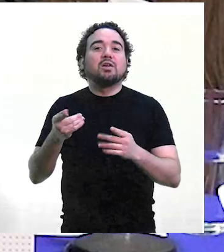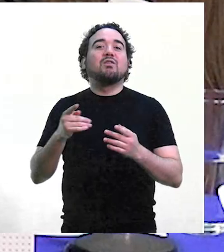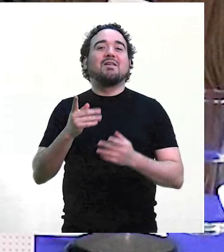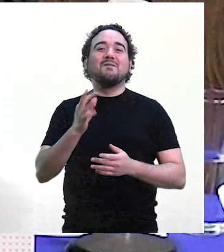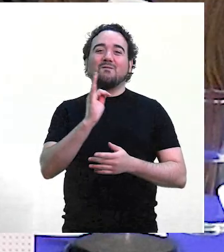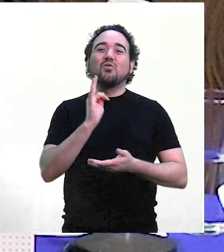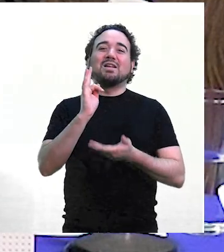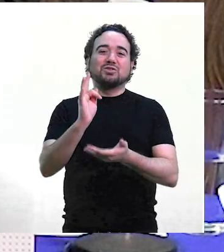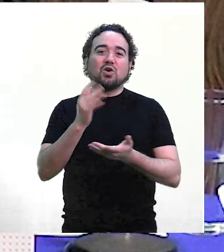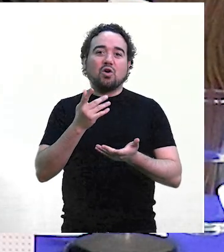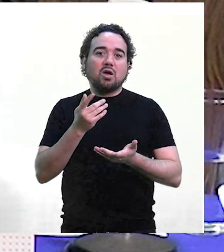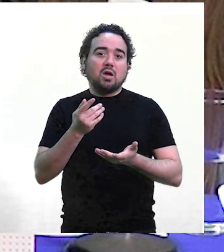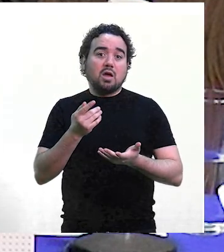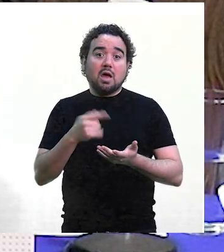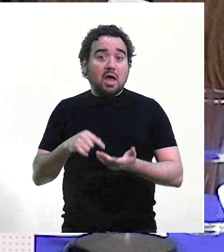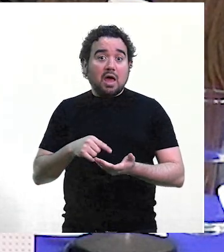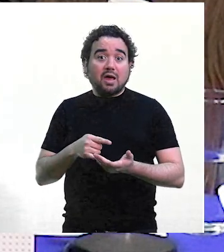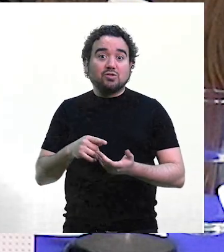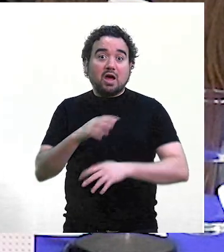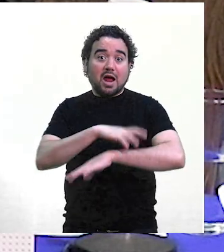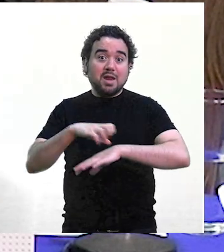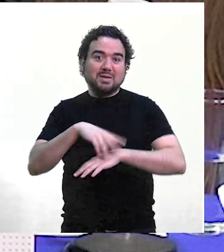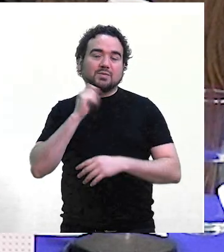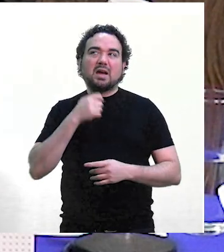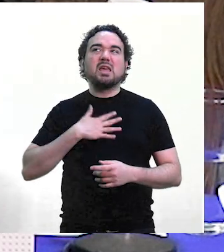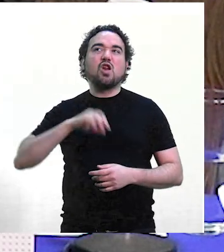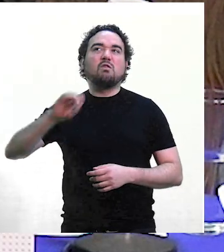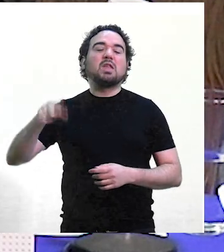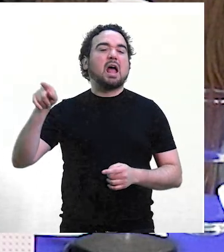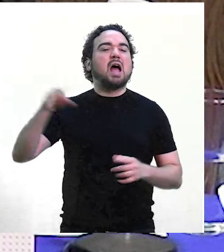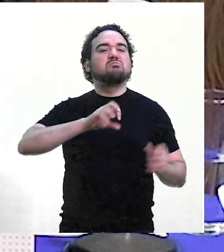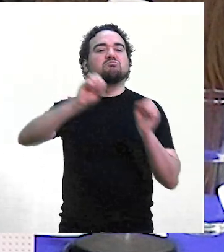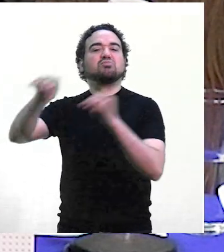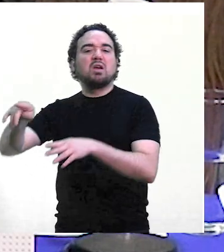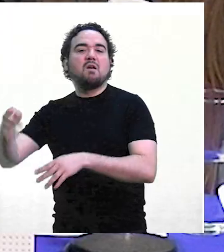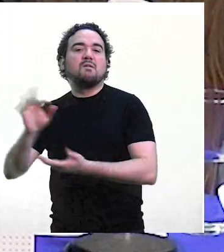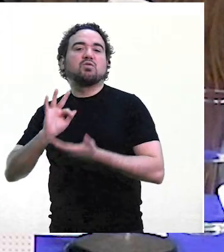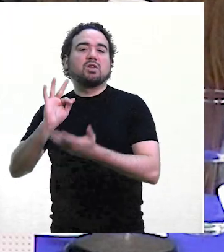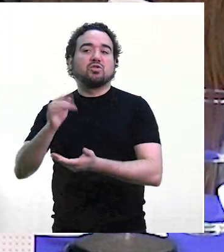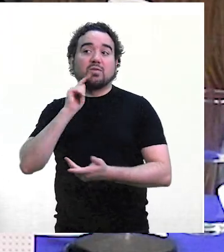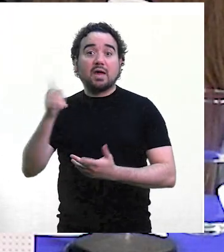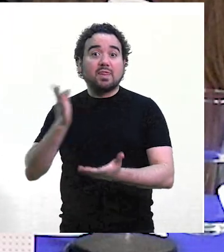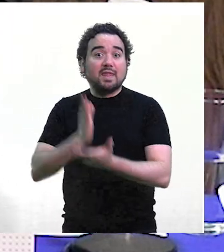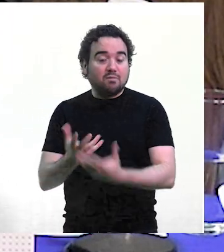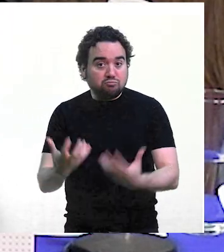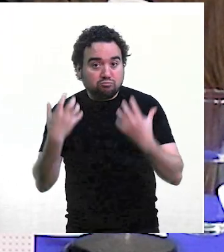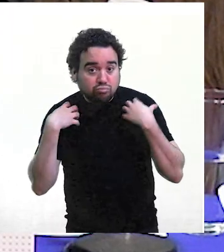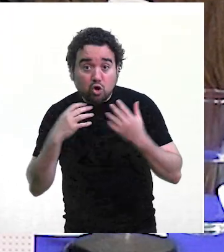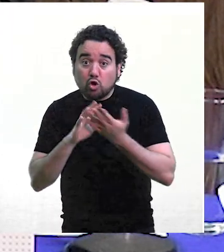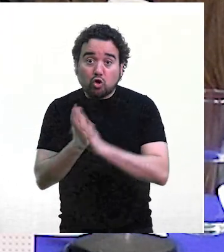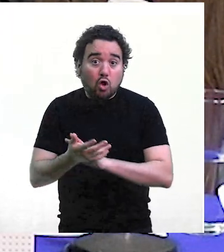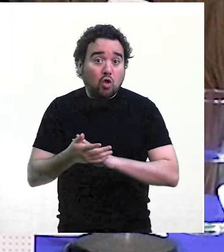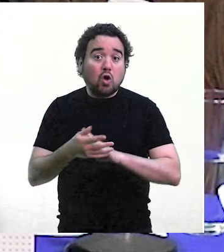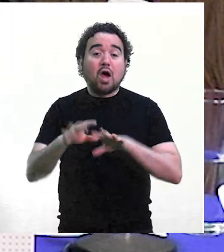era colaboradora en una fundación. Las fundaciones animalistas no son basureros de animales. Claro. Y la gente cree que tú te tienes que hacer cargo de todos los